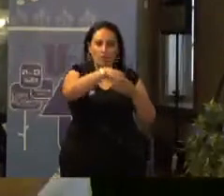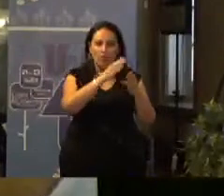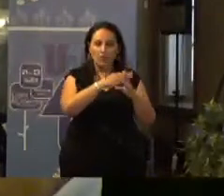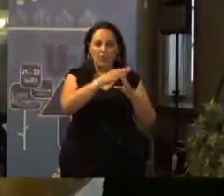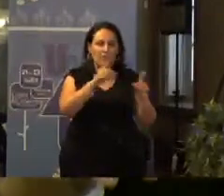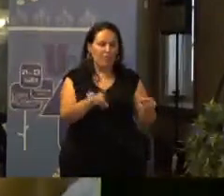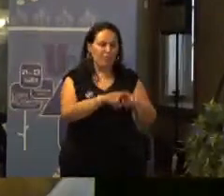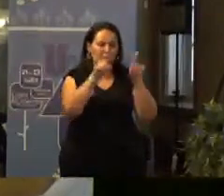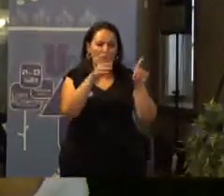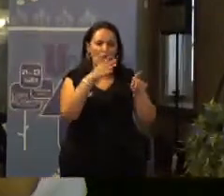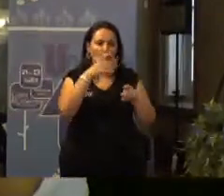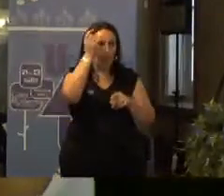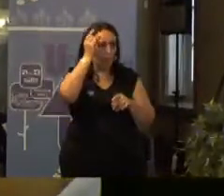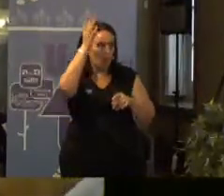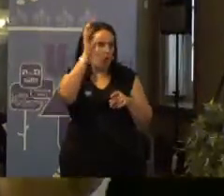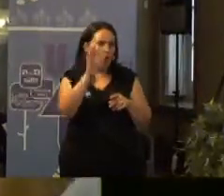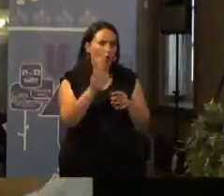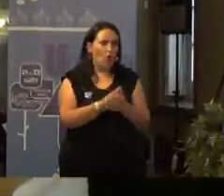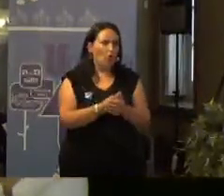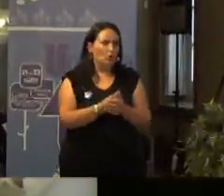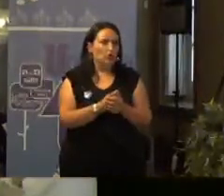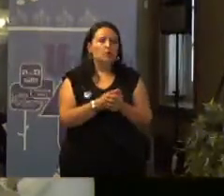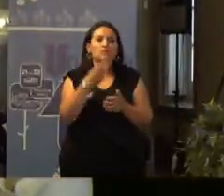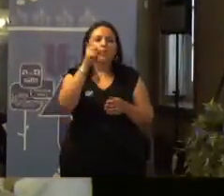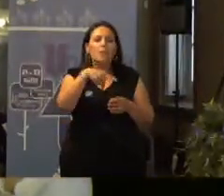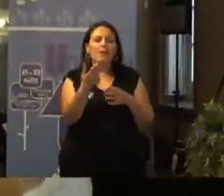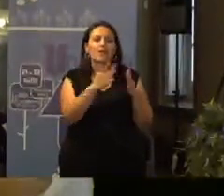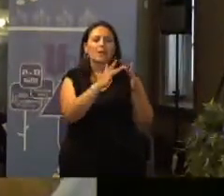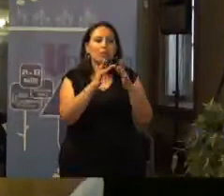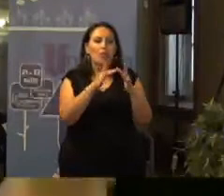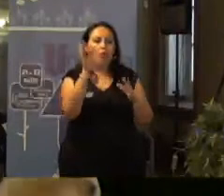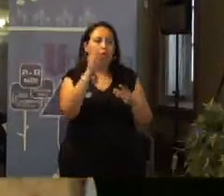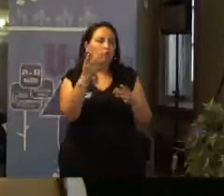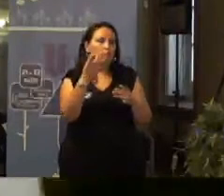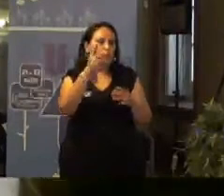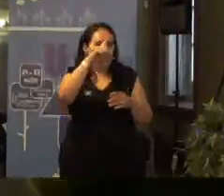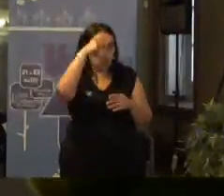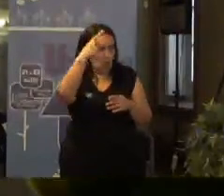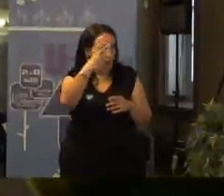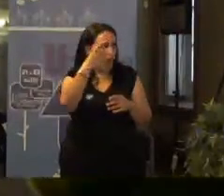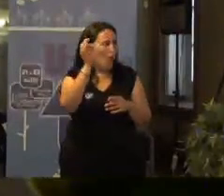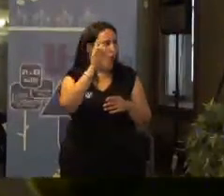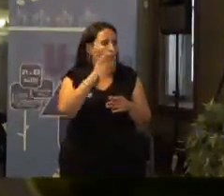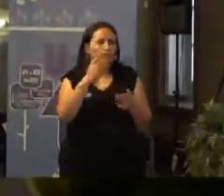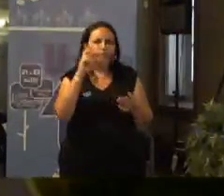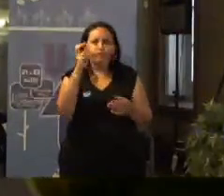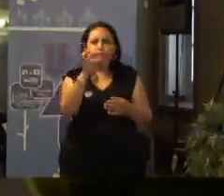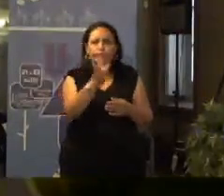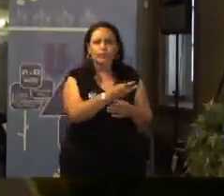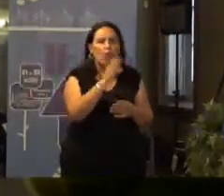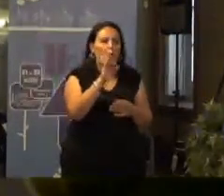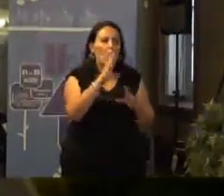de confrontacións ideolóxicas, de conviccións, sexa en dialécticas de fenómenos culturais, sexa en dialécticas de